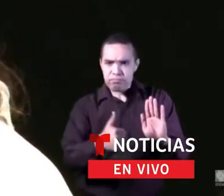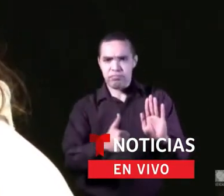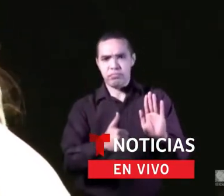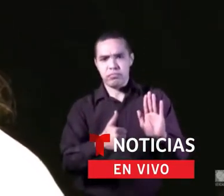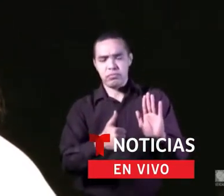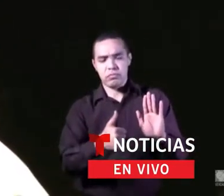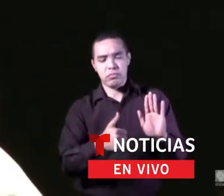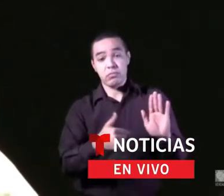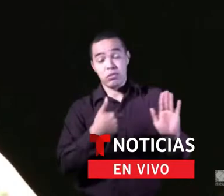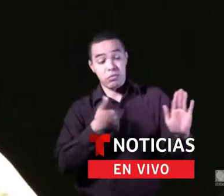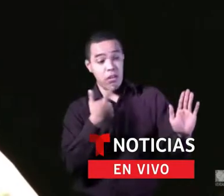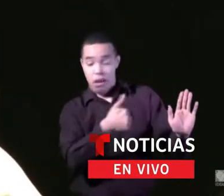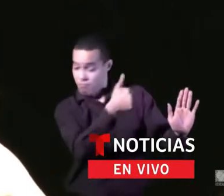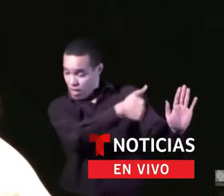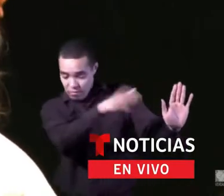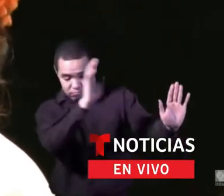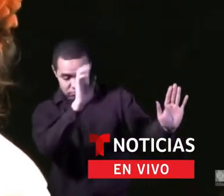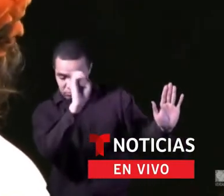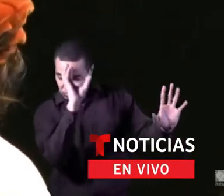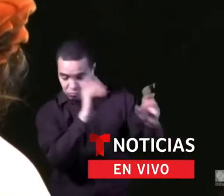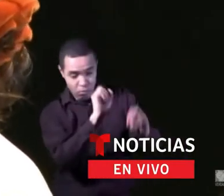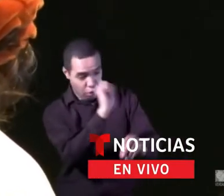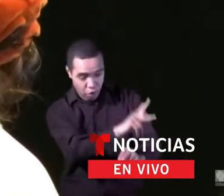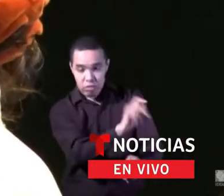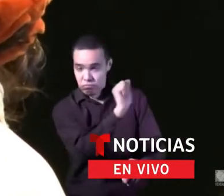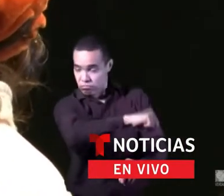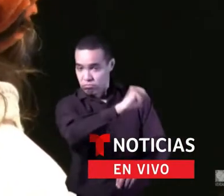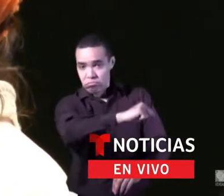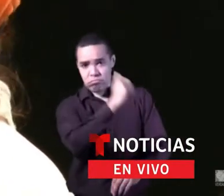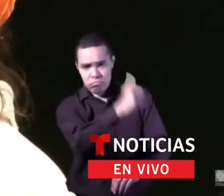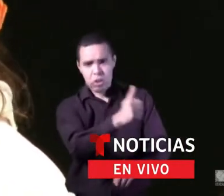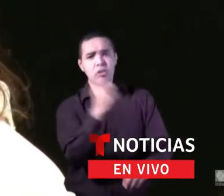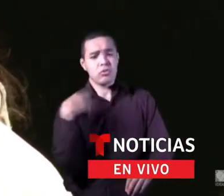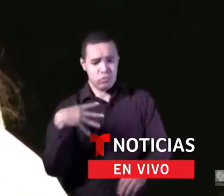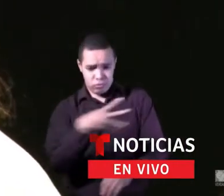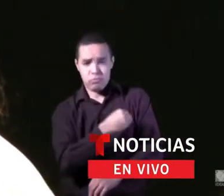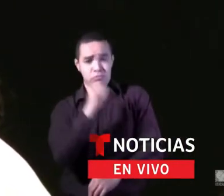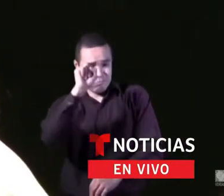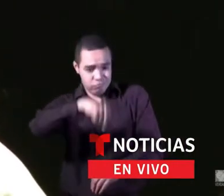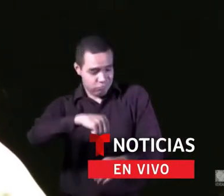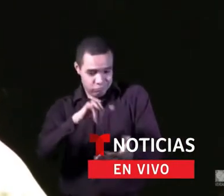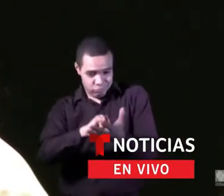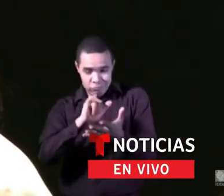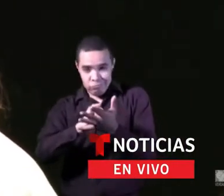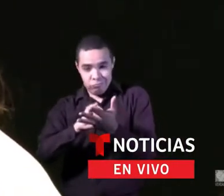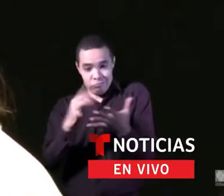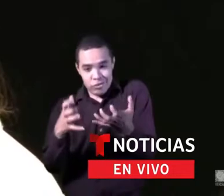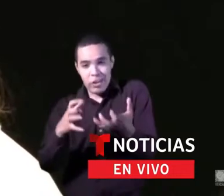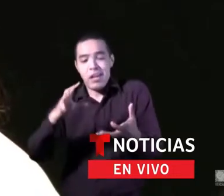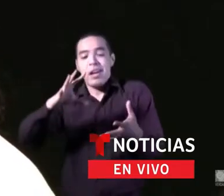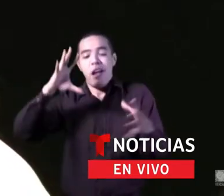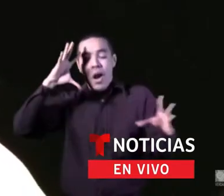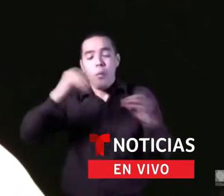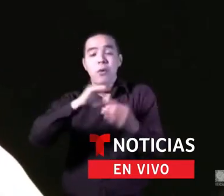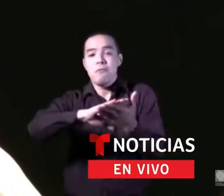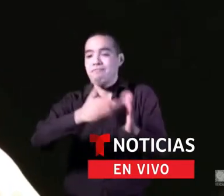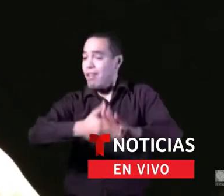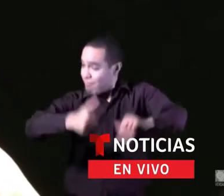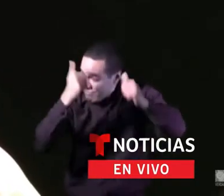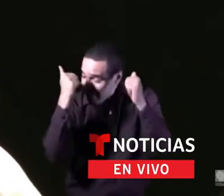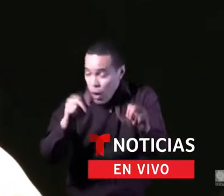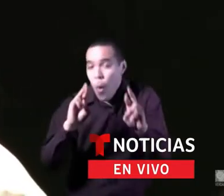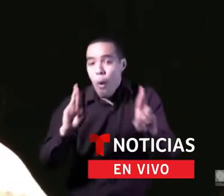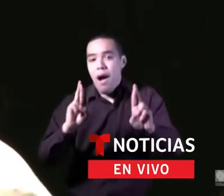y eso está bien nosotros todos acá queremos que la paz le vaya bien pero yo hubiera querido